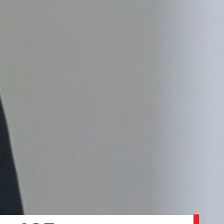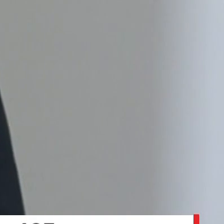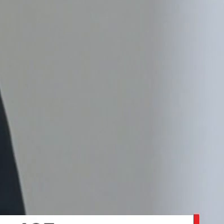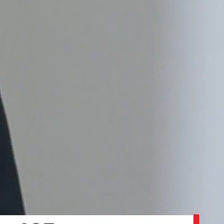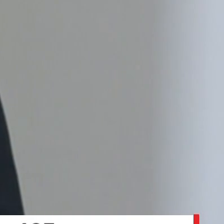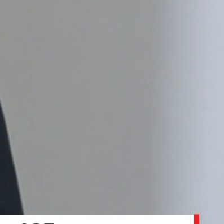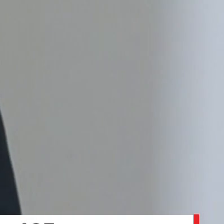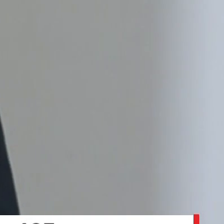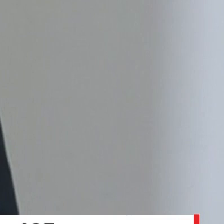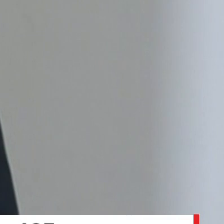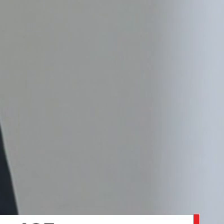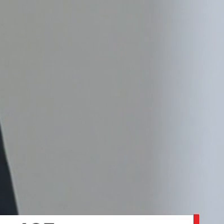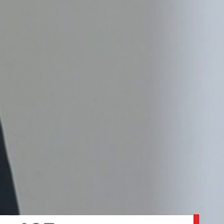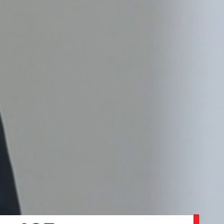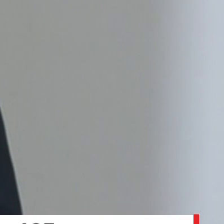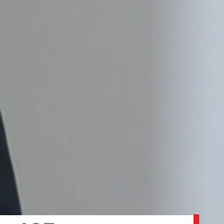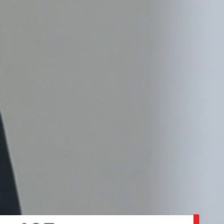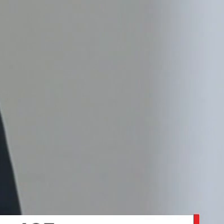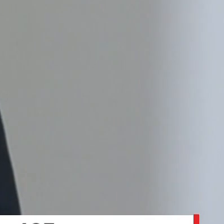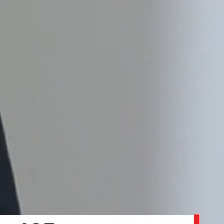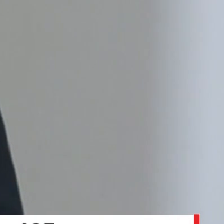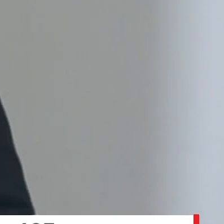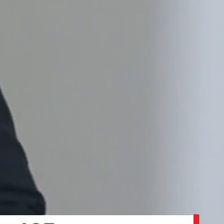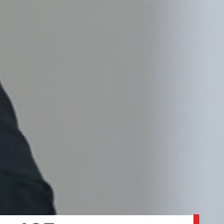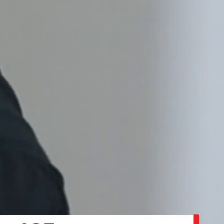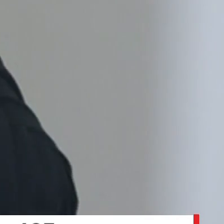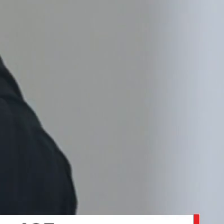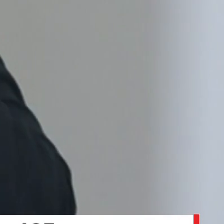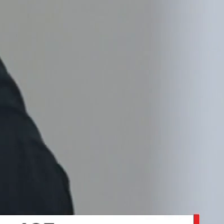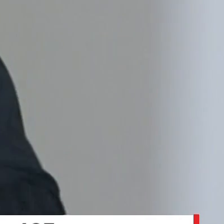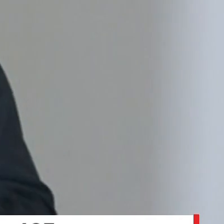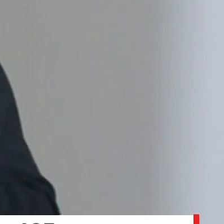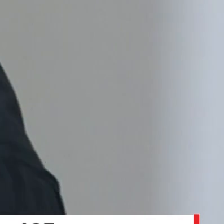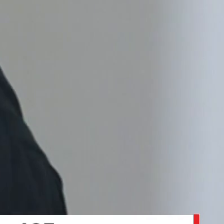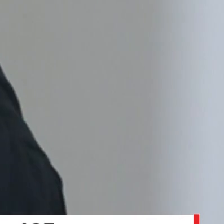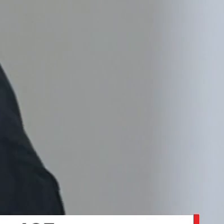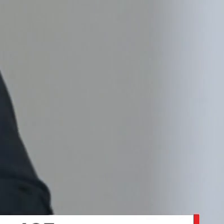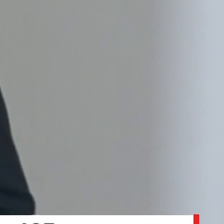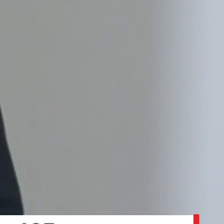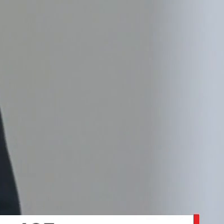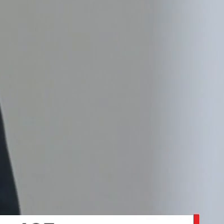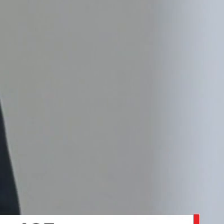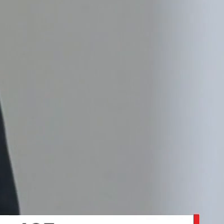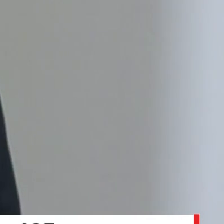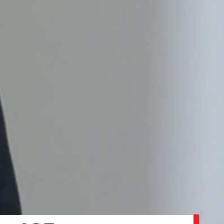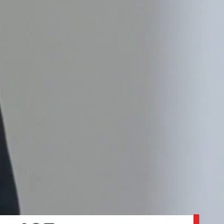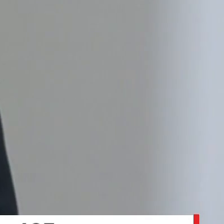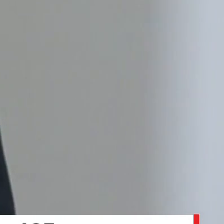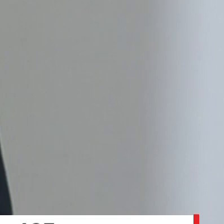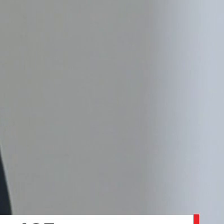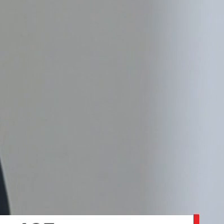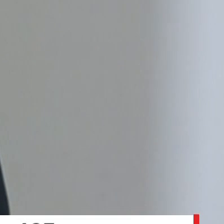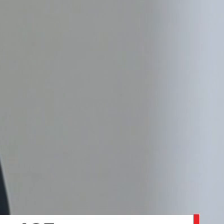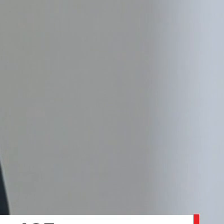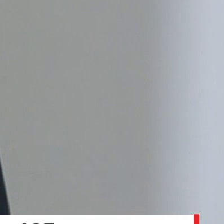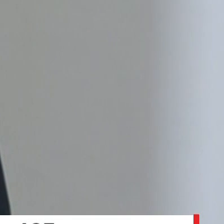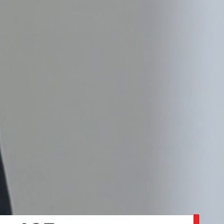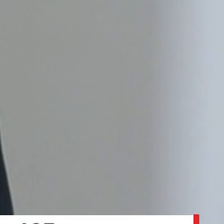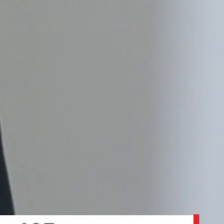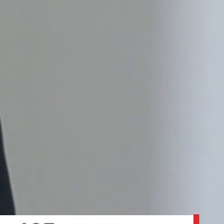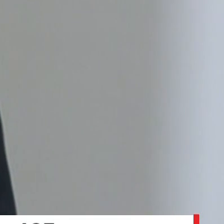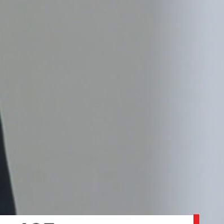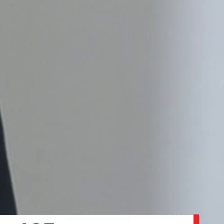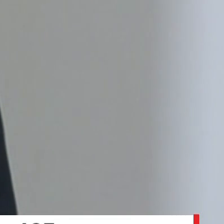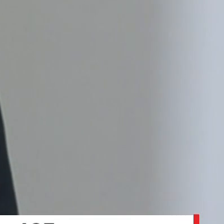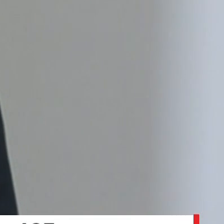estos funcionarios son funcionarios que se rigen por los principios éticos y de profesionalismo. Pero efectivamente se dio